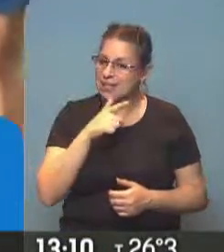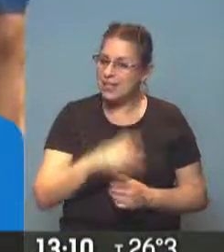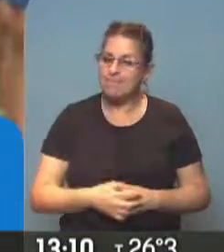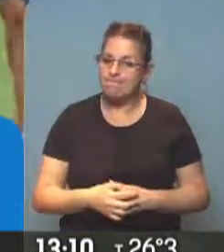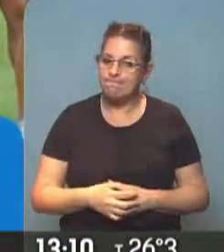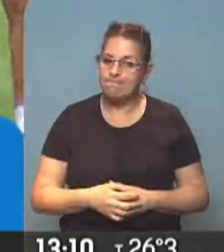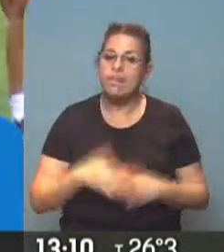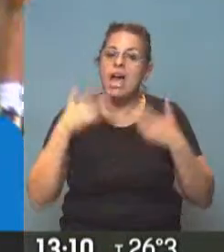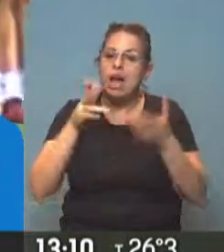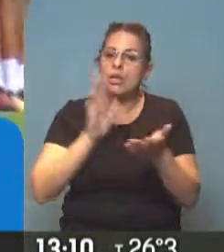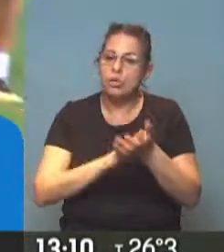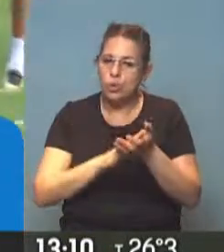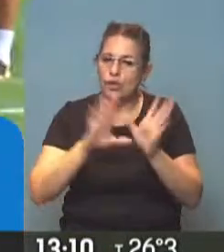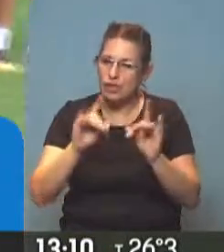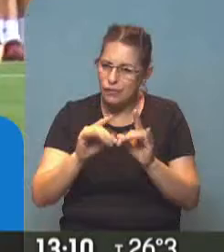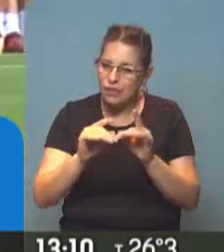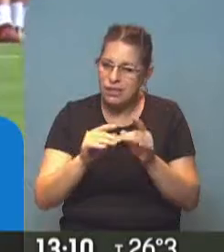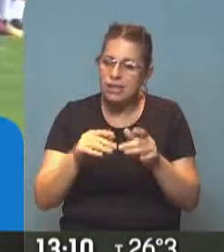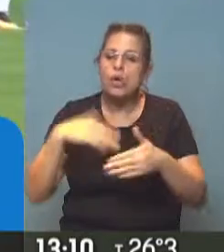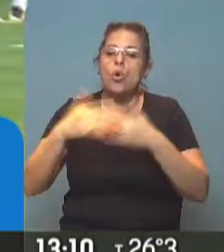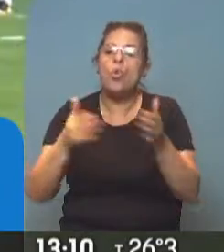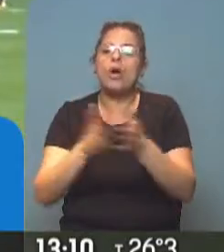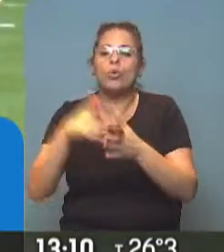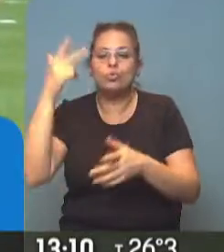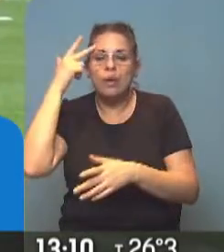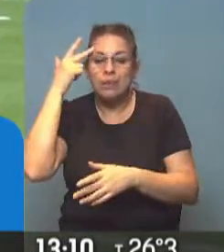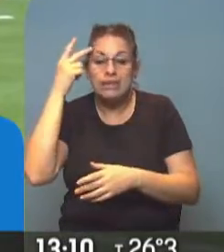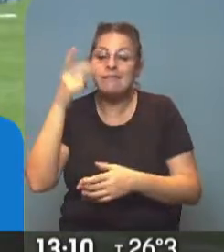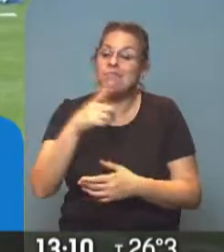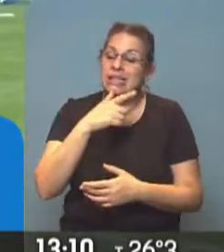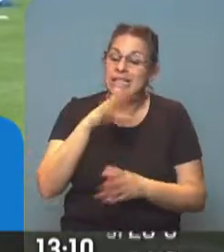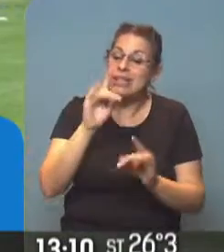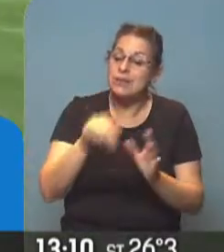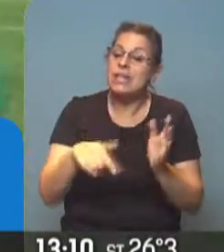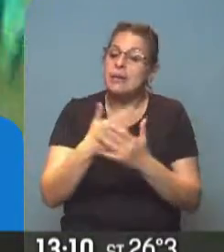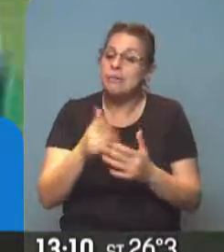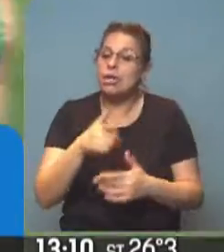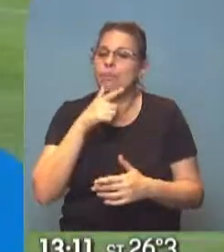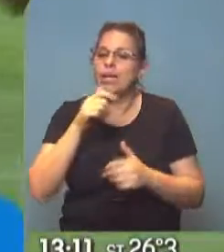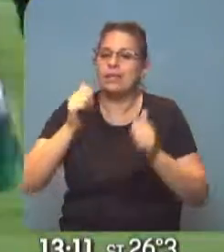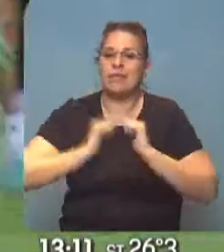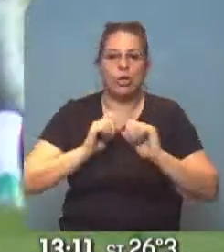dijo acerca de que era muy difícil jugar al lado de Messi es tan difícil que ni siquiera va al banco.